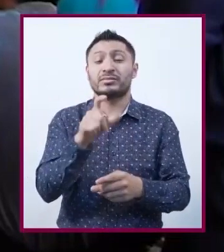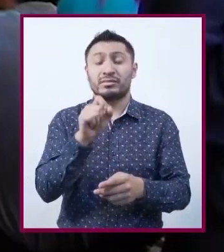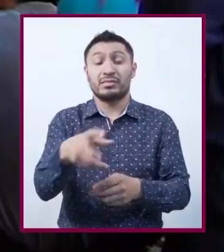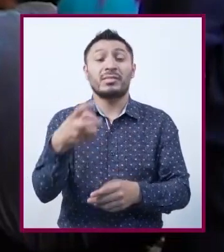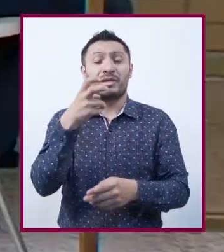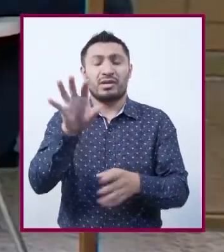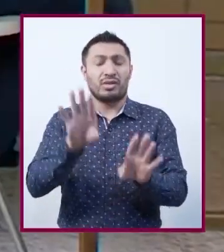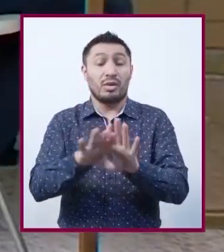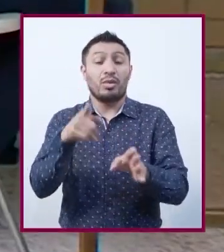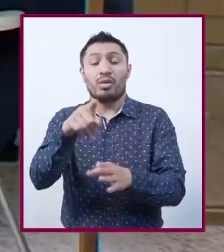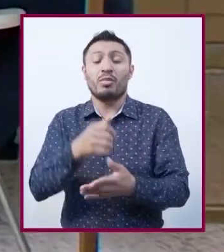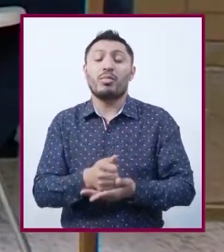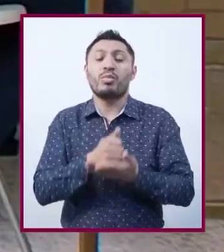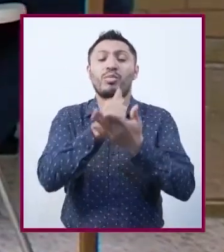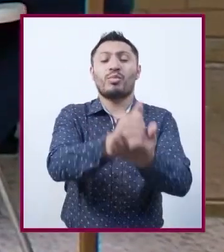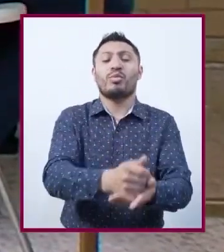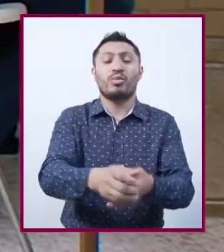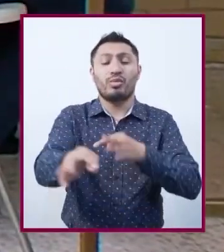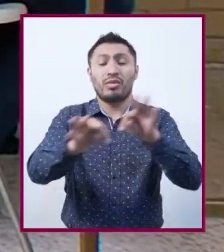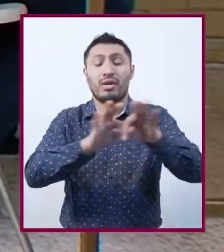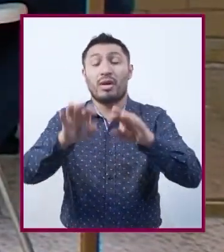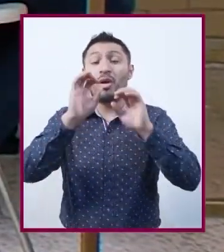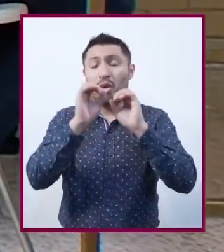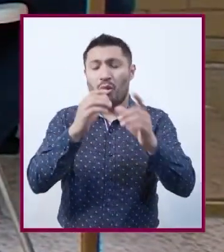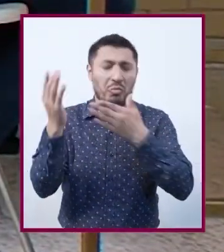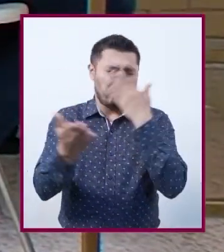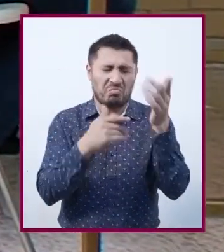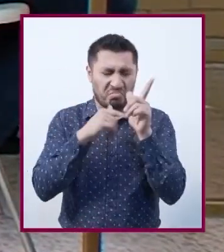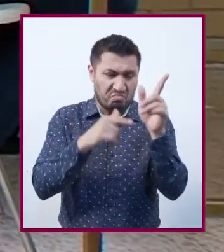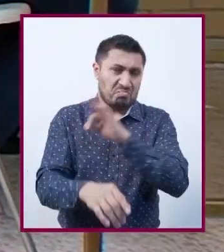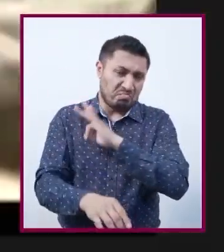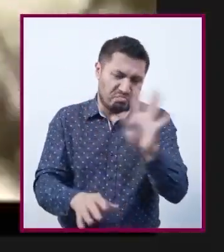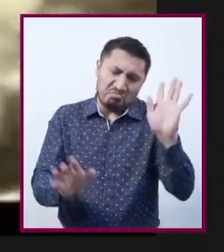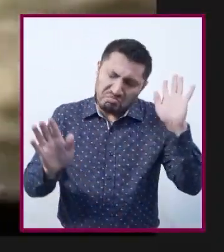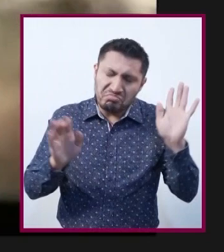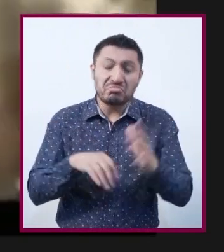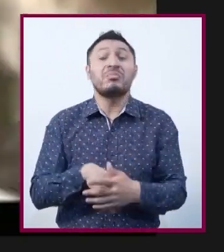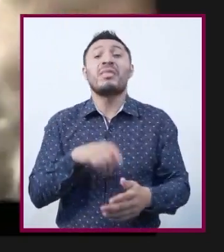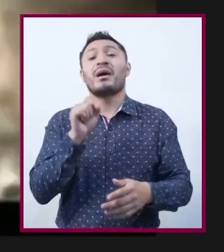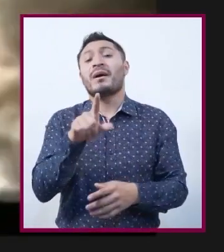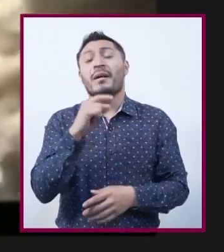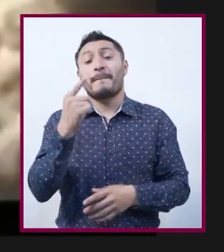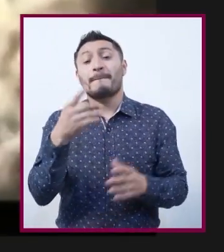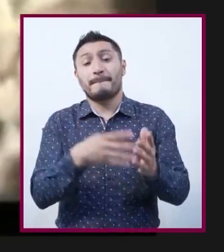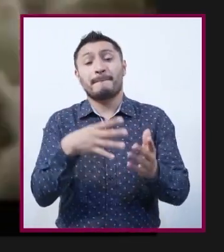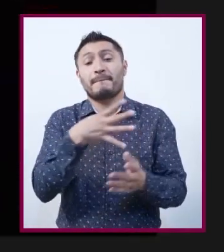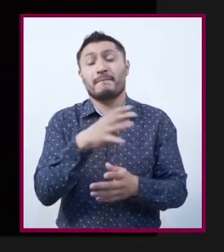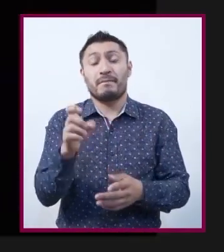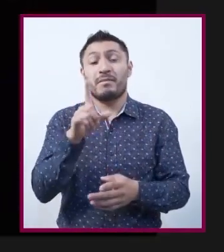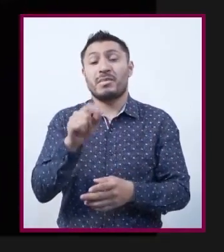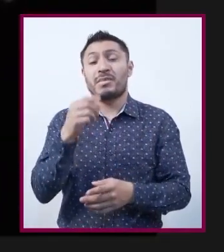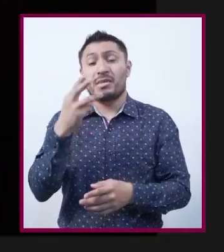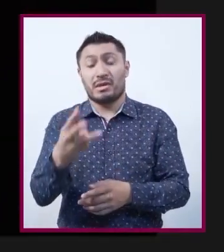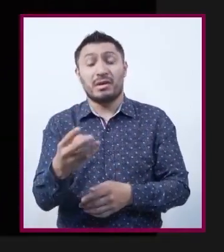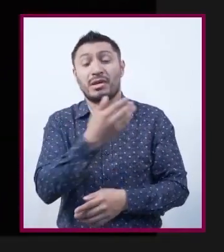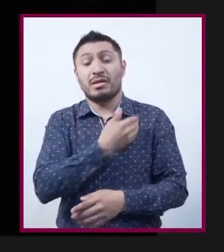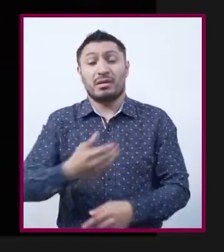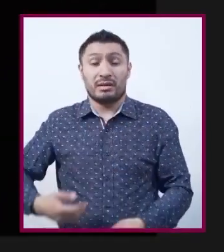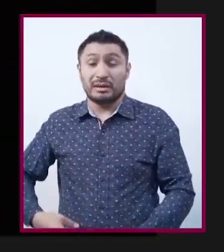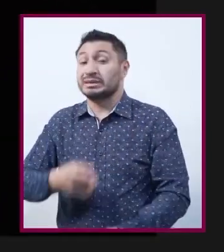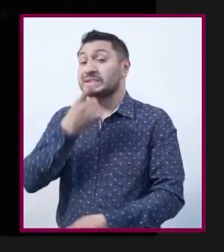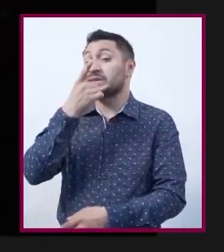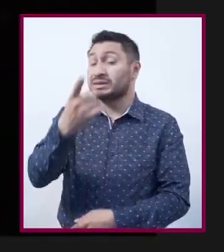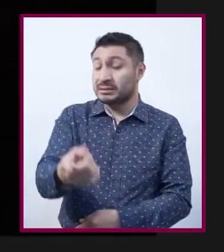permite incorporarse al campo laboral o seguir estudiando. También en 1973 y por decreto